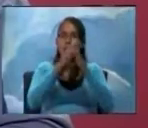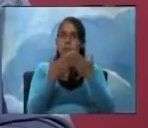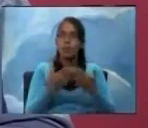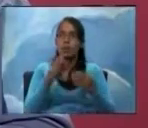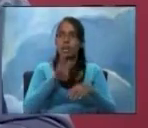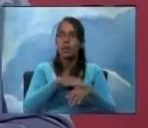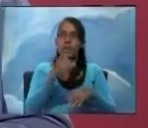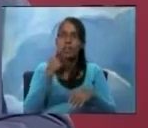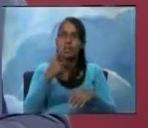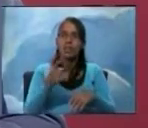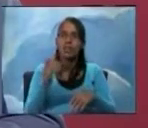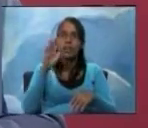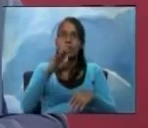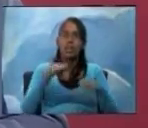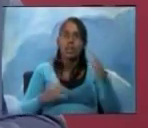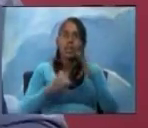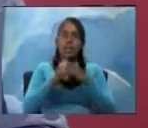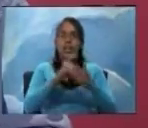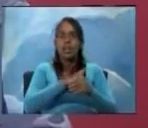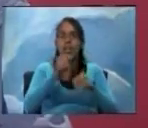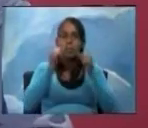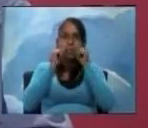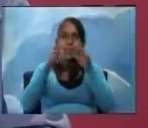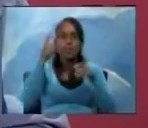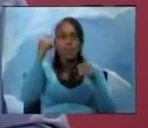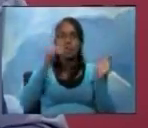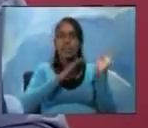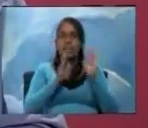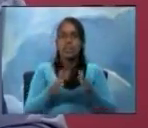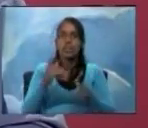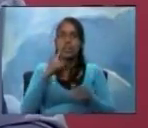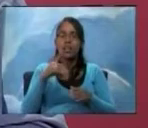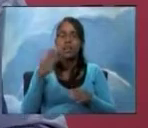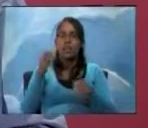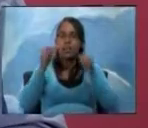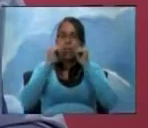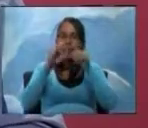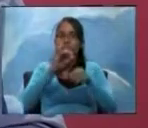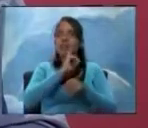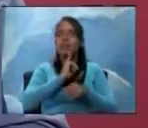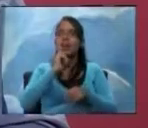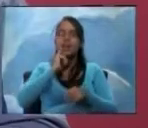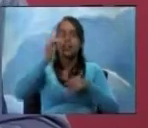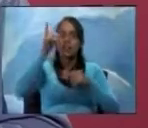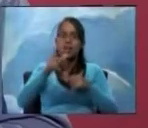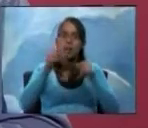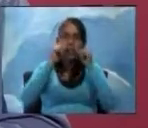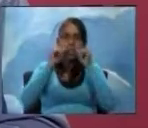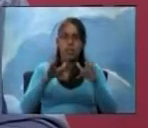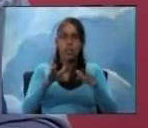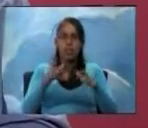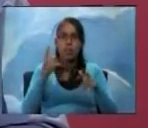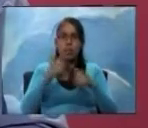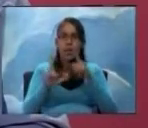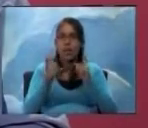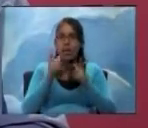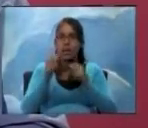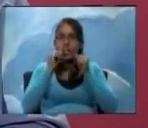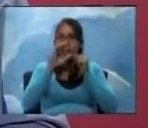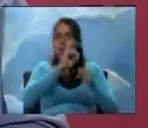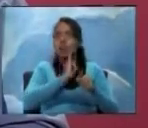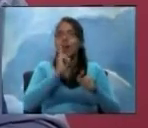palabra está llena de bendiciones para el cristiano. Dice que el que bendice a Israel será bendecido. Pero a veces bendecimos a